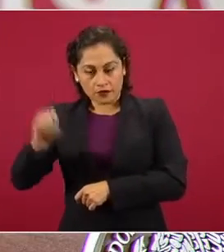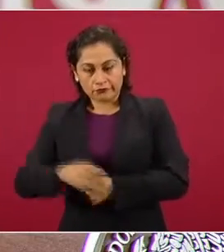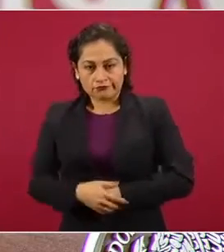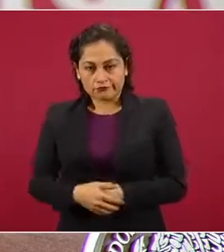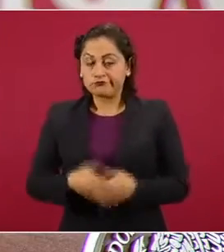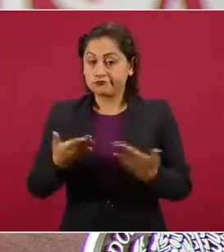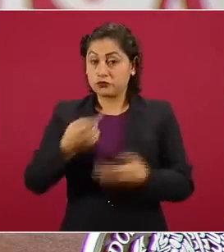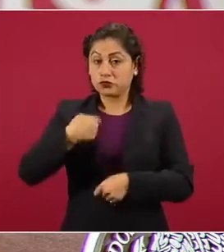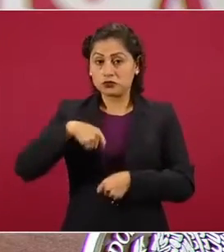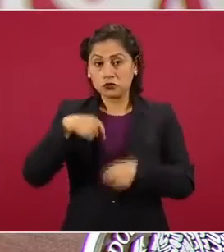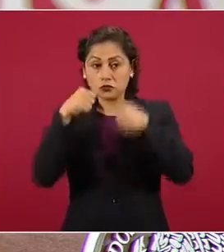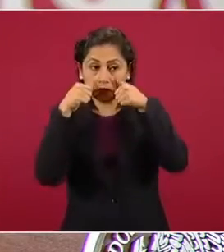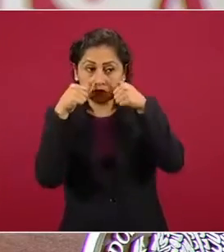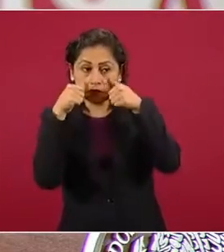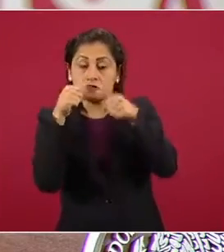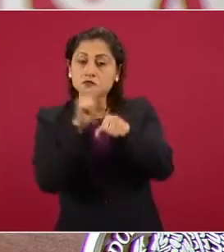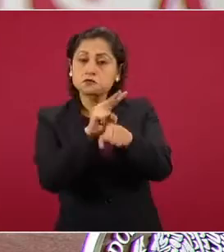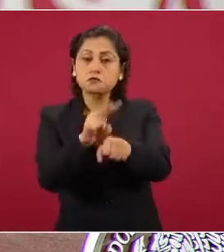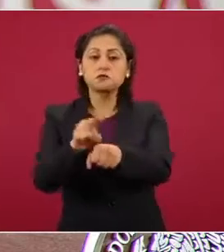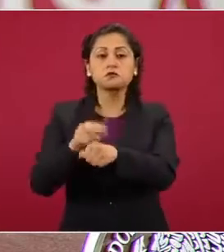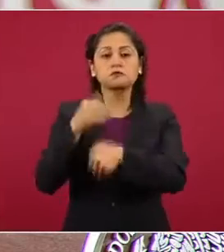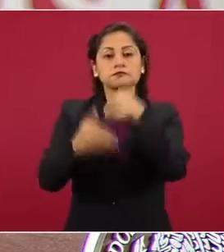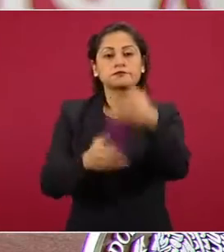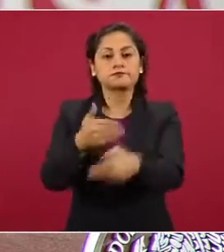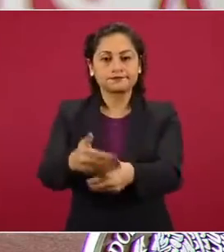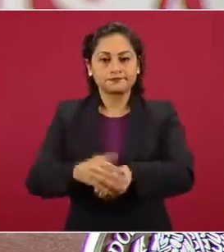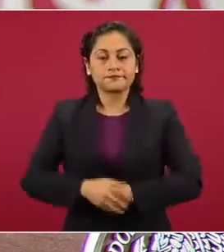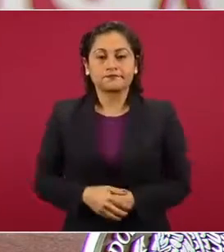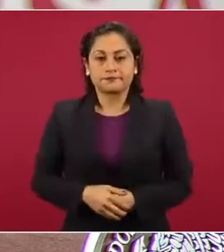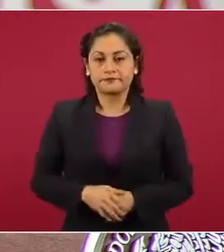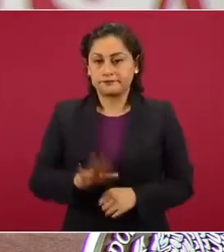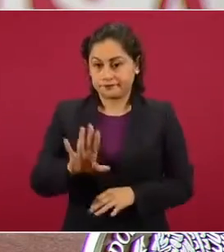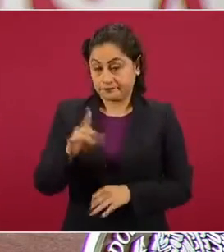dando seguimiento. Al arrancar,